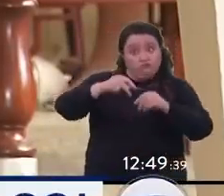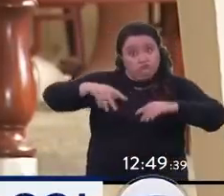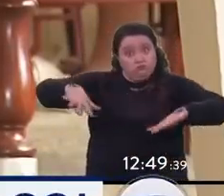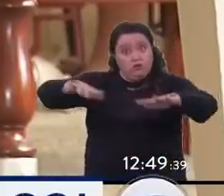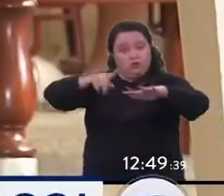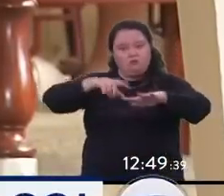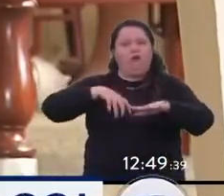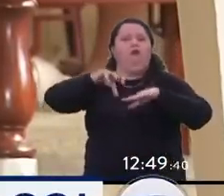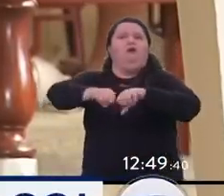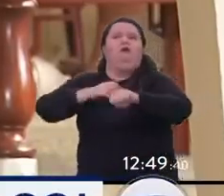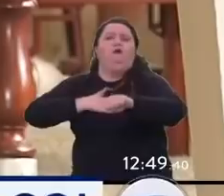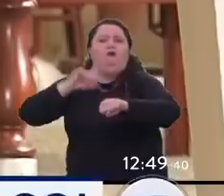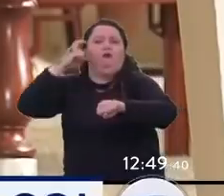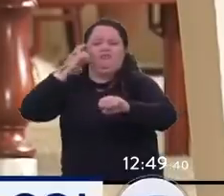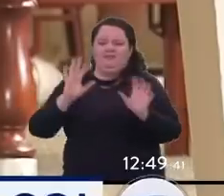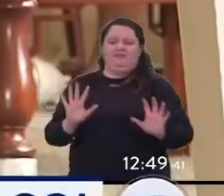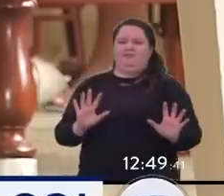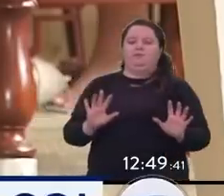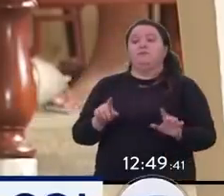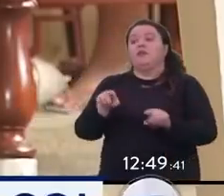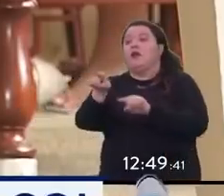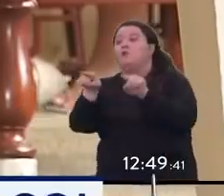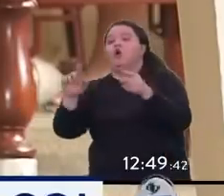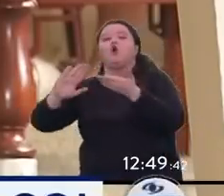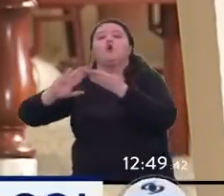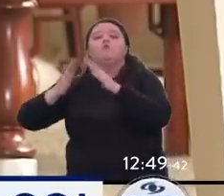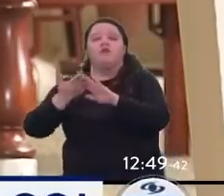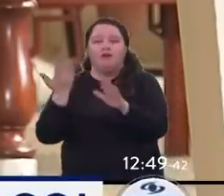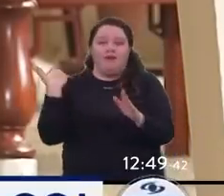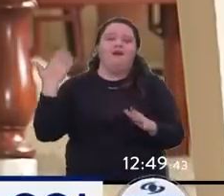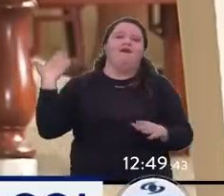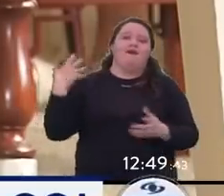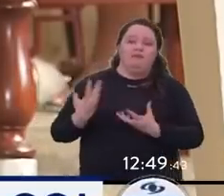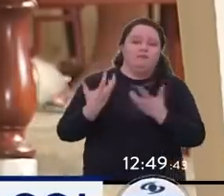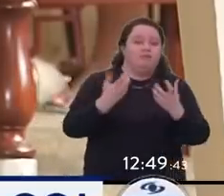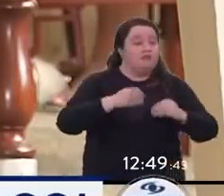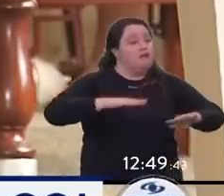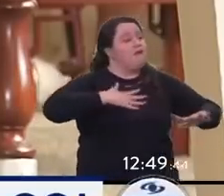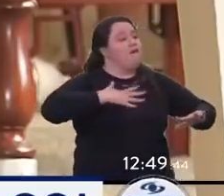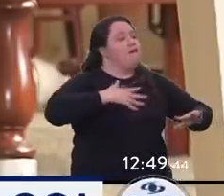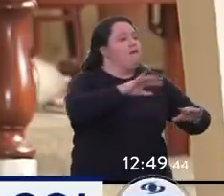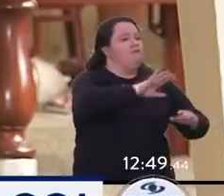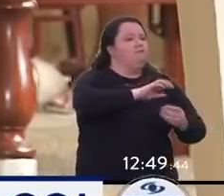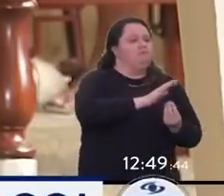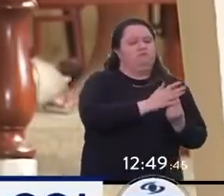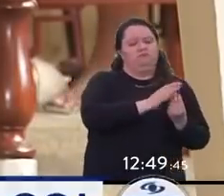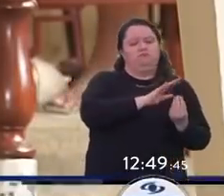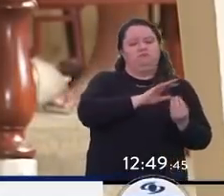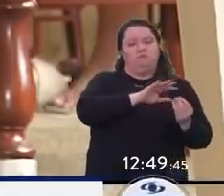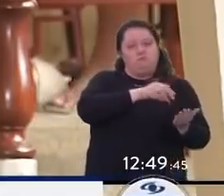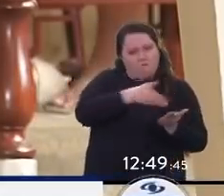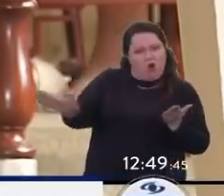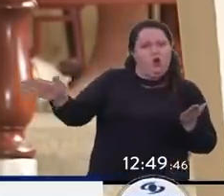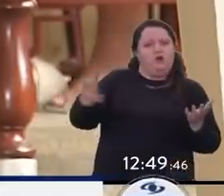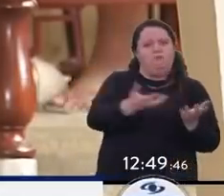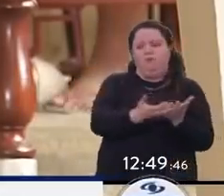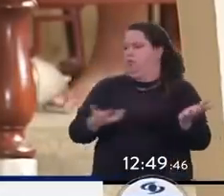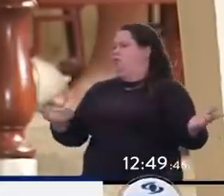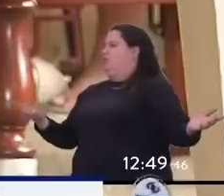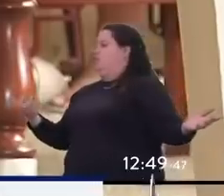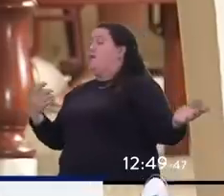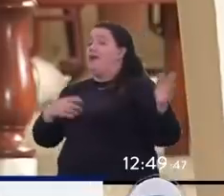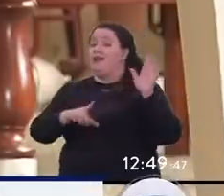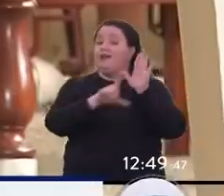Por supuesto, sabemos que hay comunidades víctimas que fueron despojadas de sus tierras. La ley de